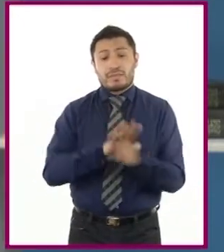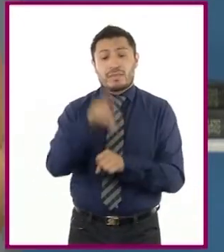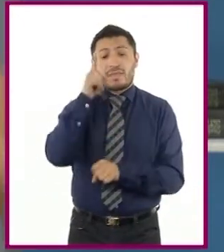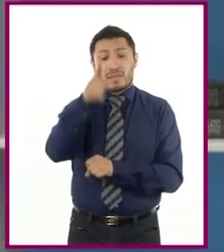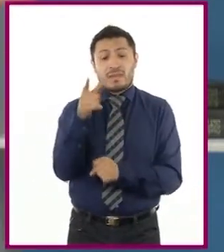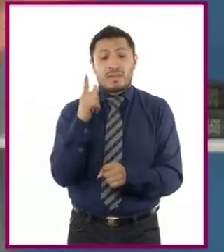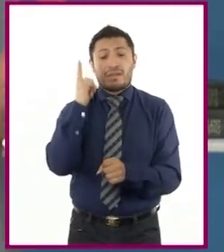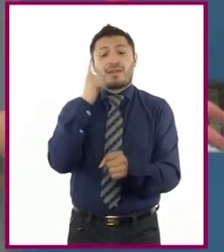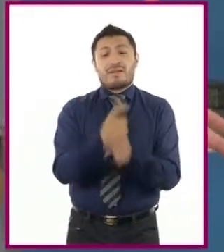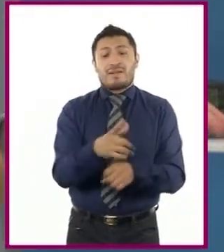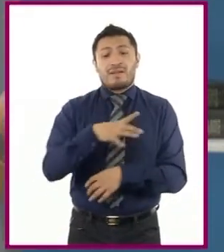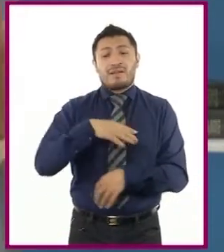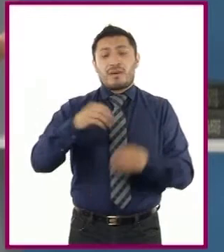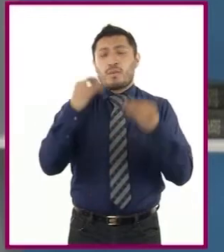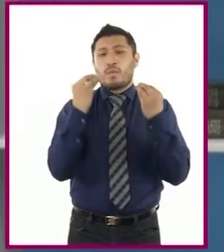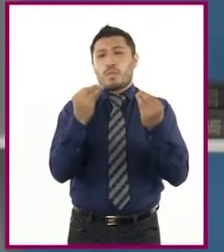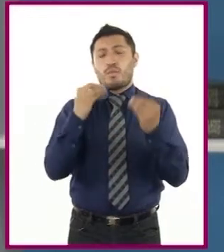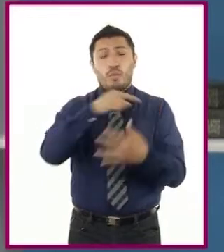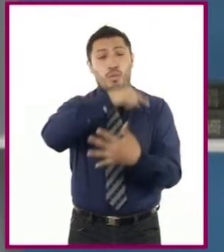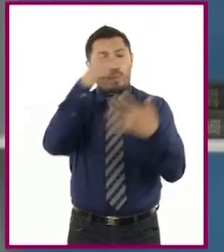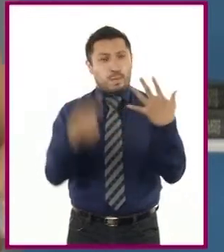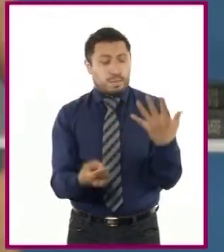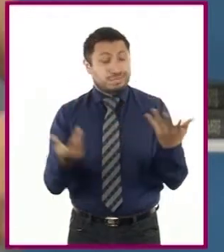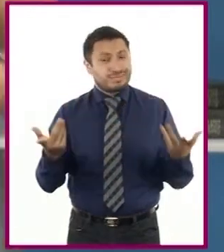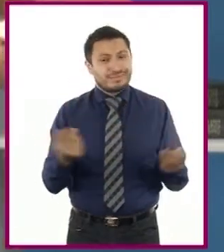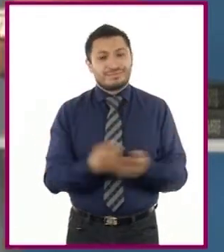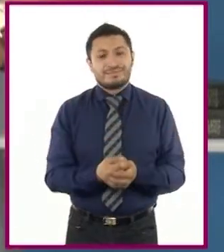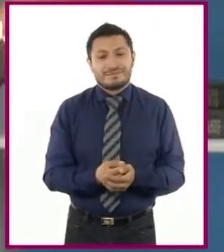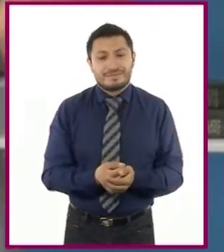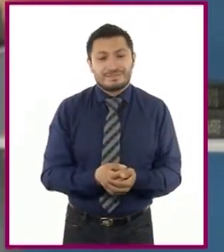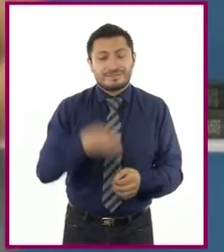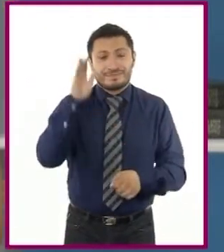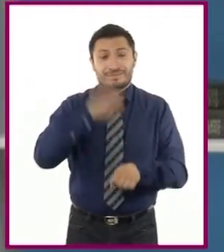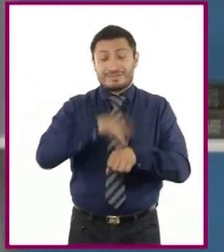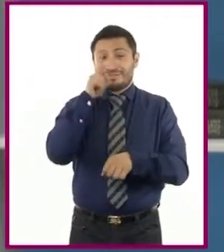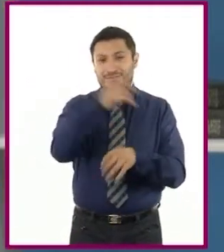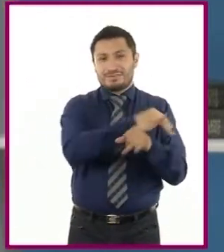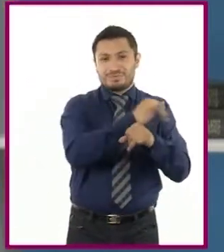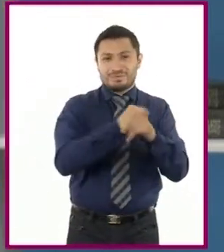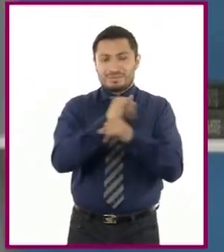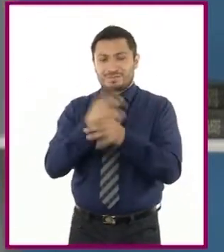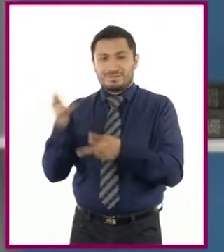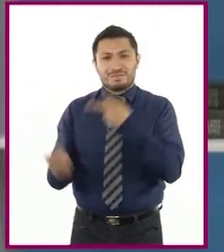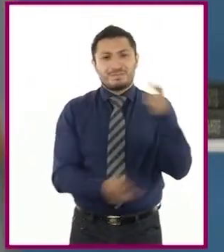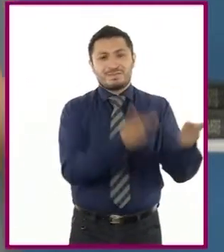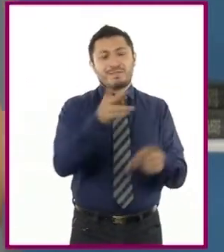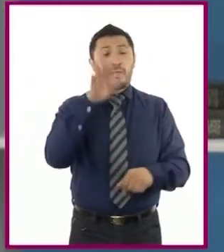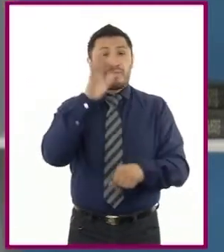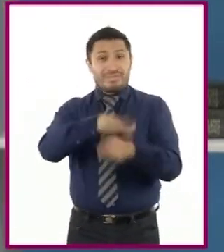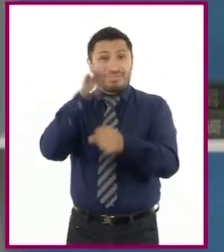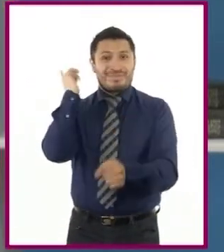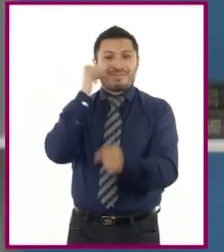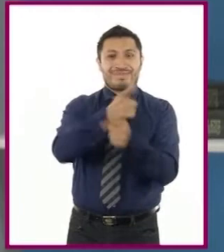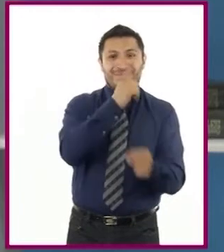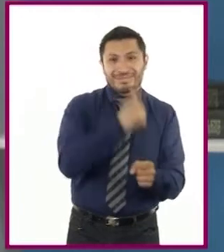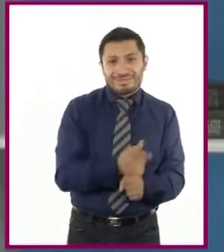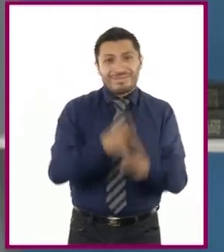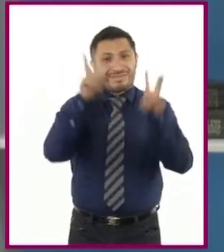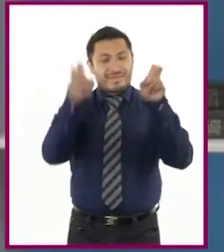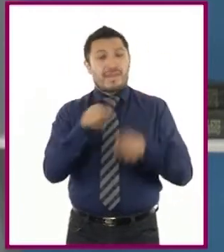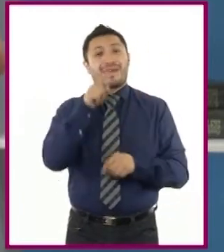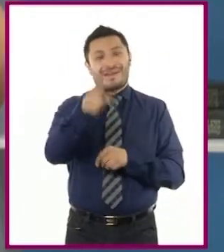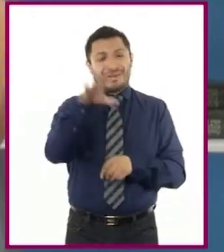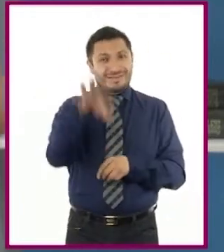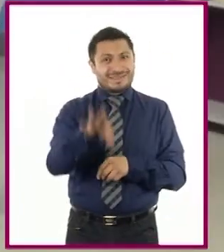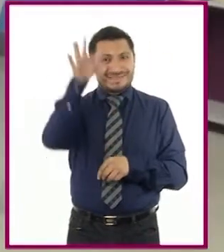permitirá tener un abanico de más opciones. Mientras más investiguen y pregunten, más descubrirán del tema que van a